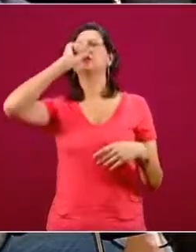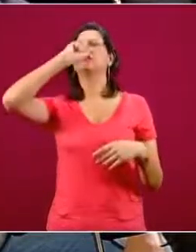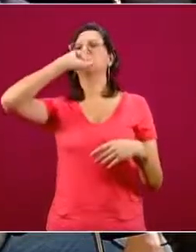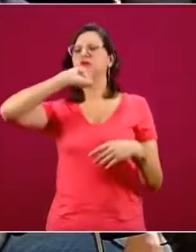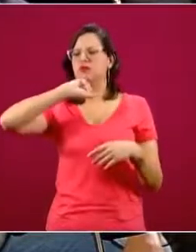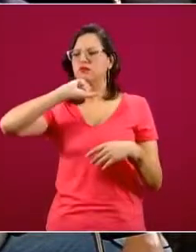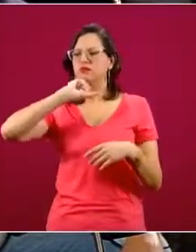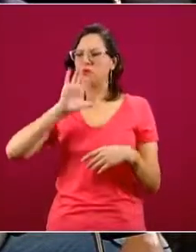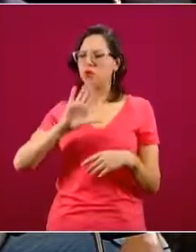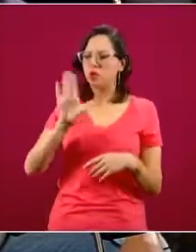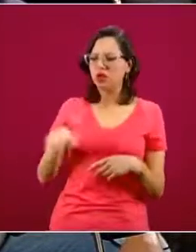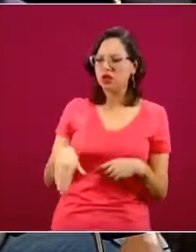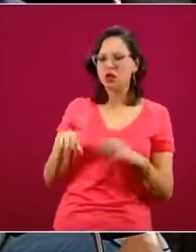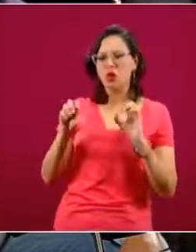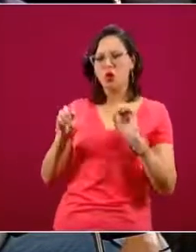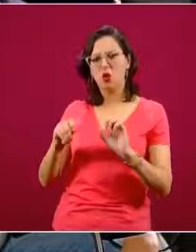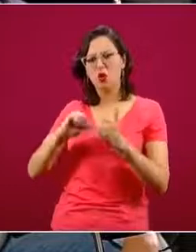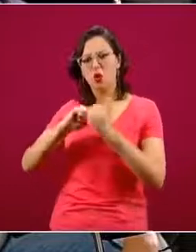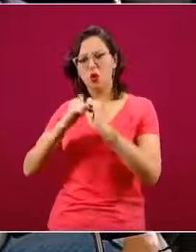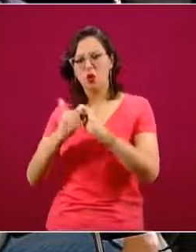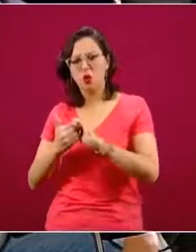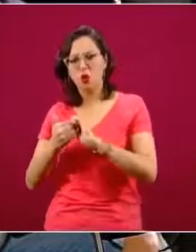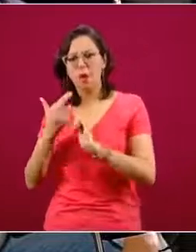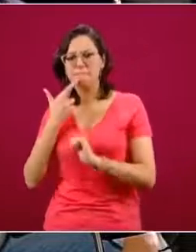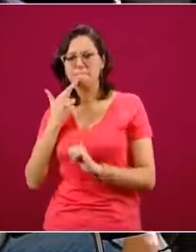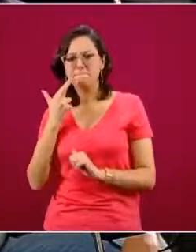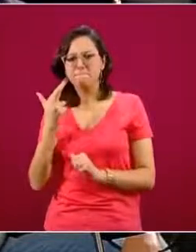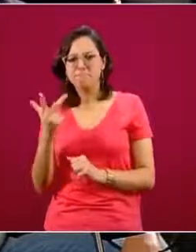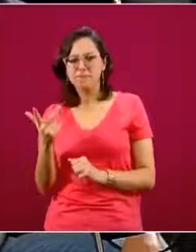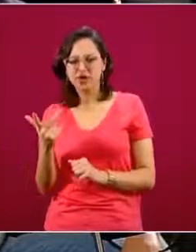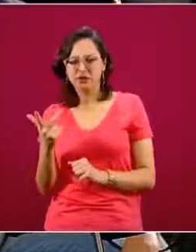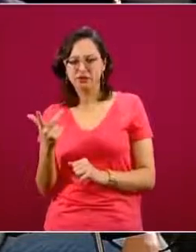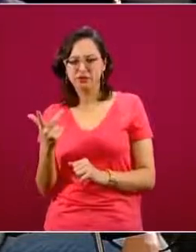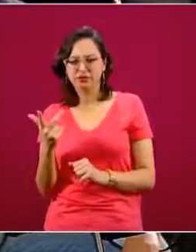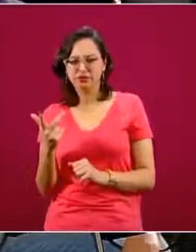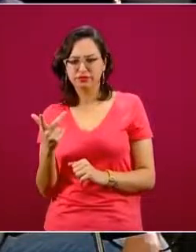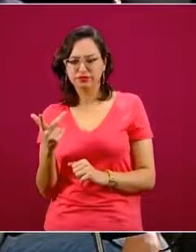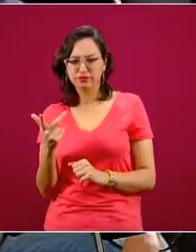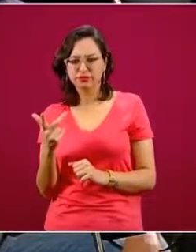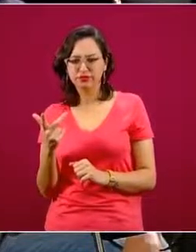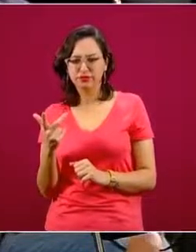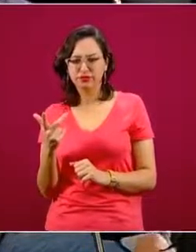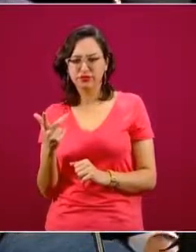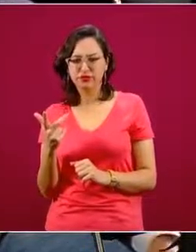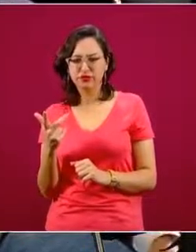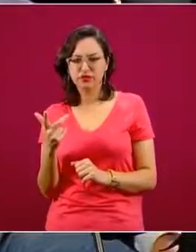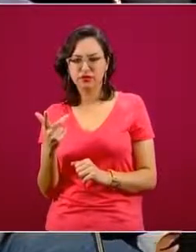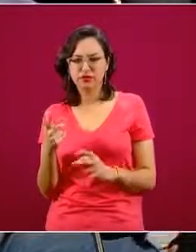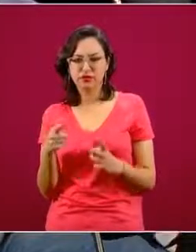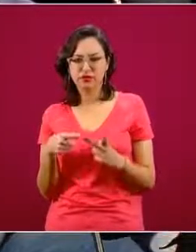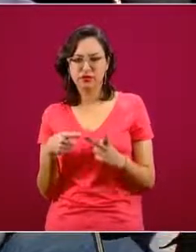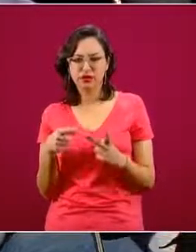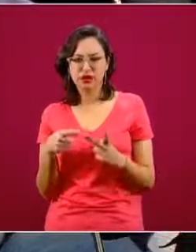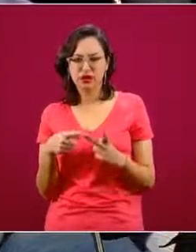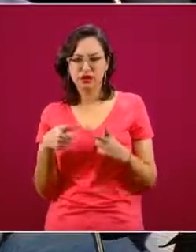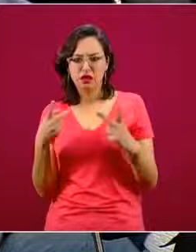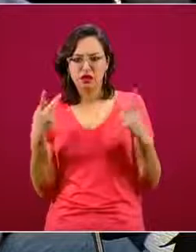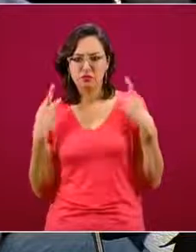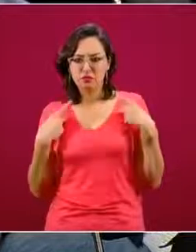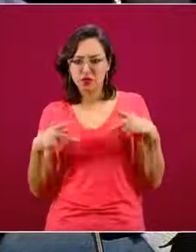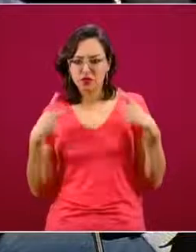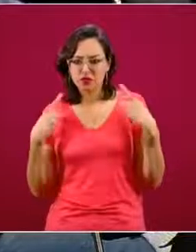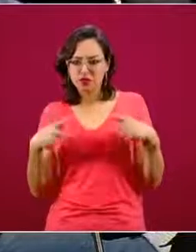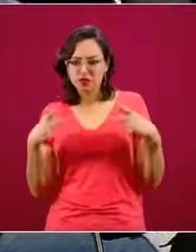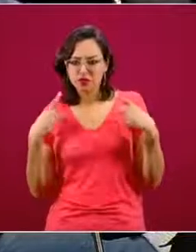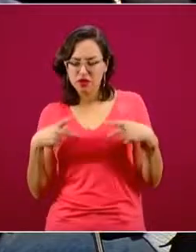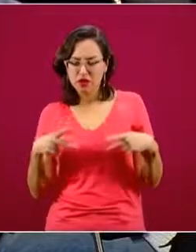tienen información de qué perfiles por ocupación son los que se están contagiando más. Es decir, si